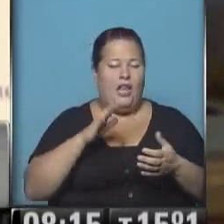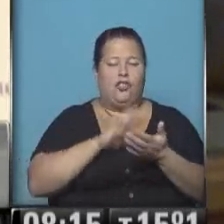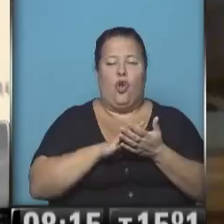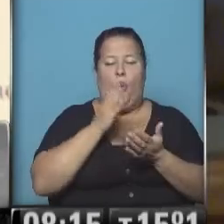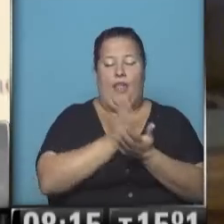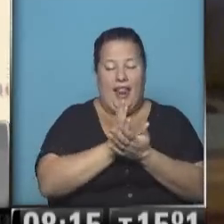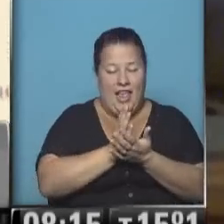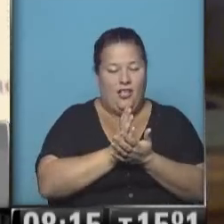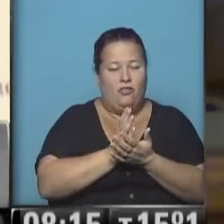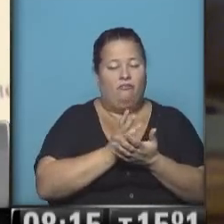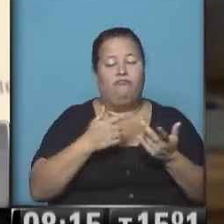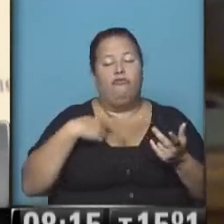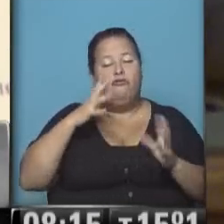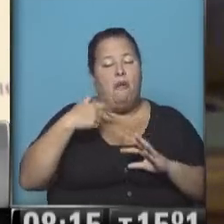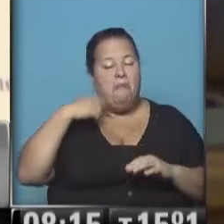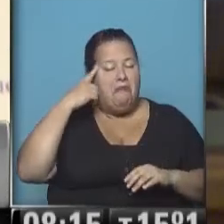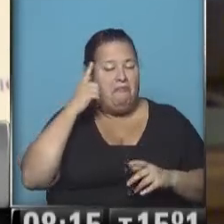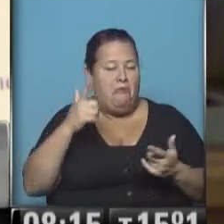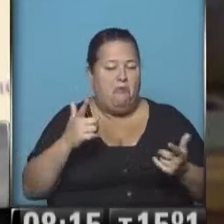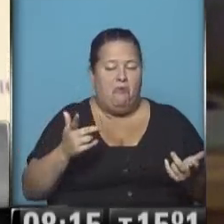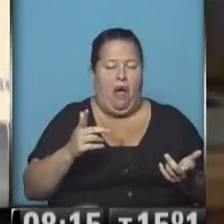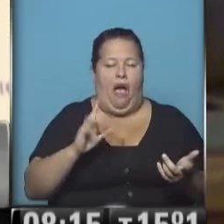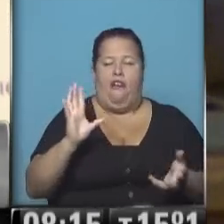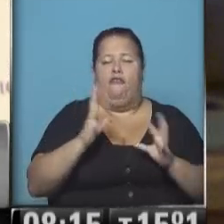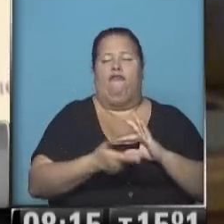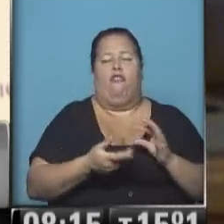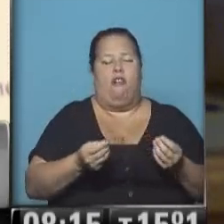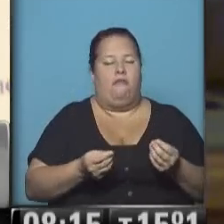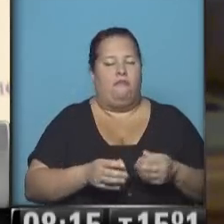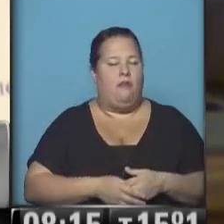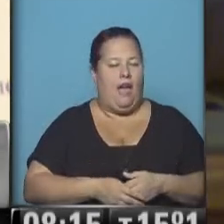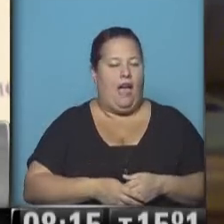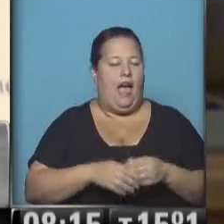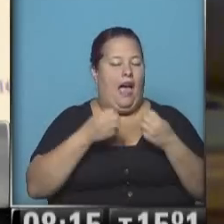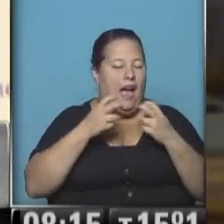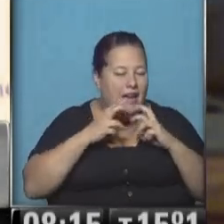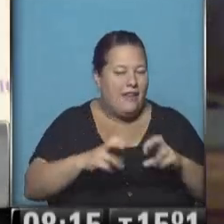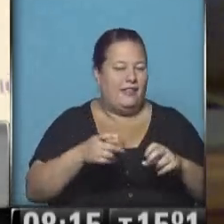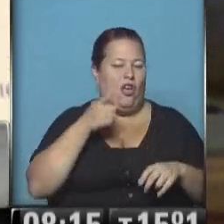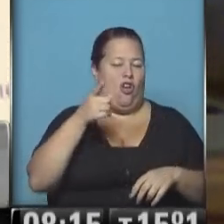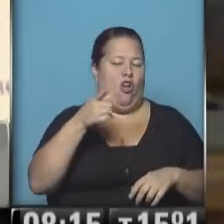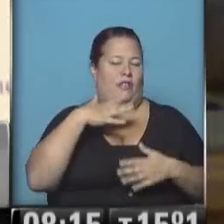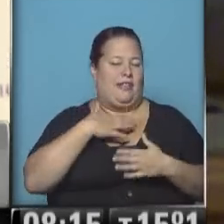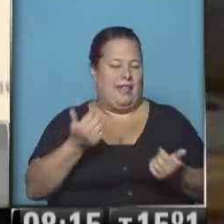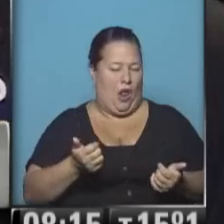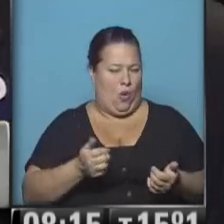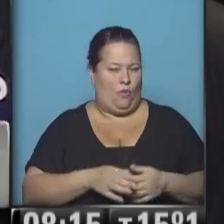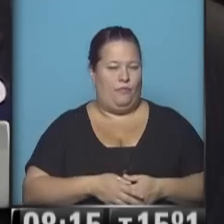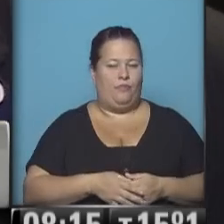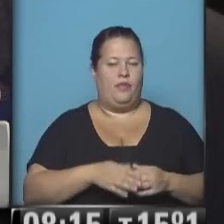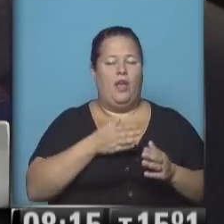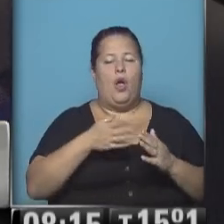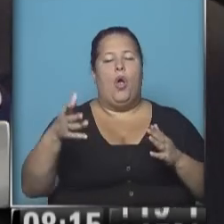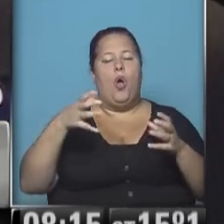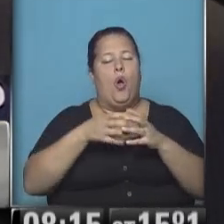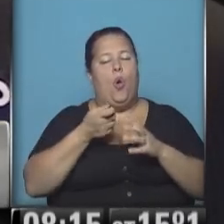derecho desde mi punto de vista No hay ninguna razón para iniciar una investigación respecto de su estado de salud el procedimiento de juicio